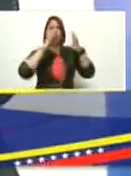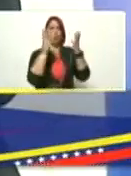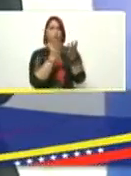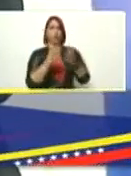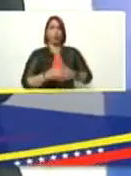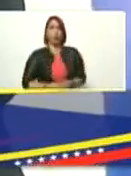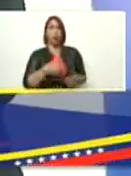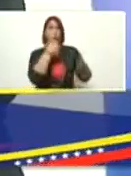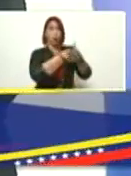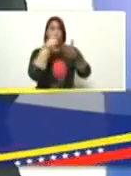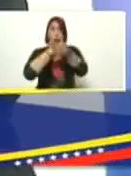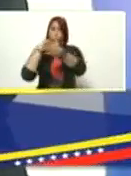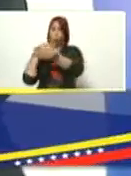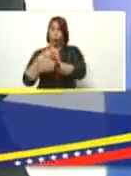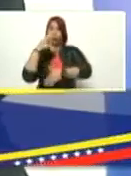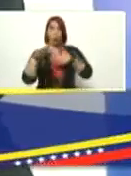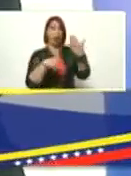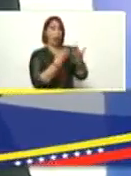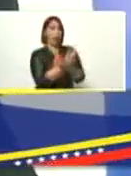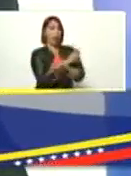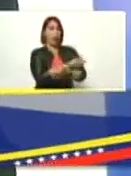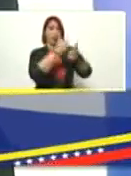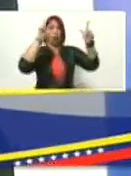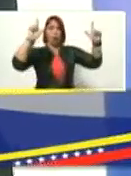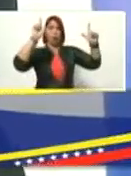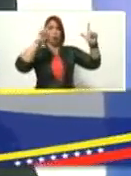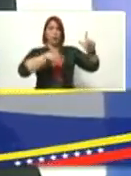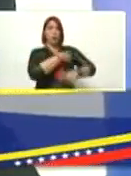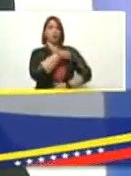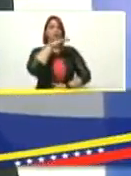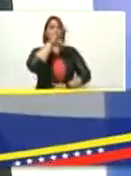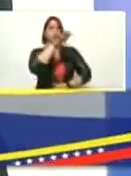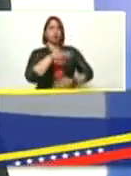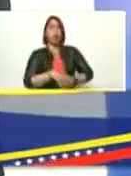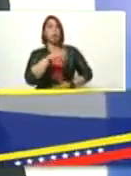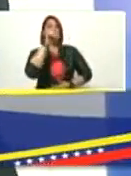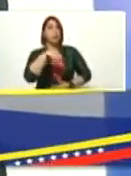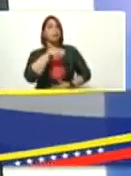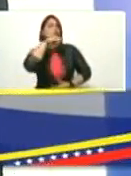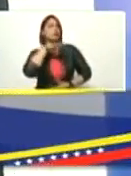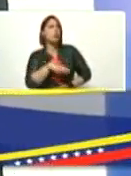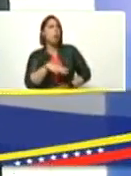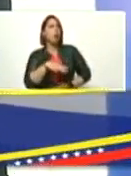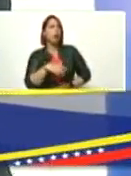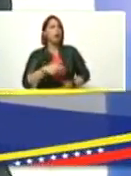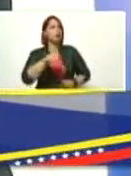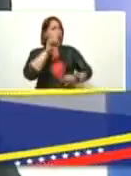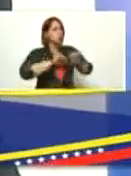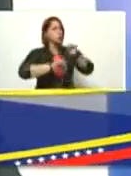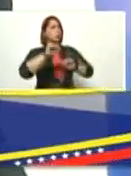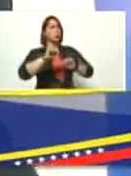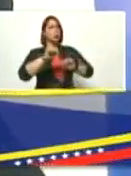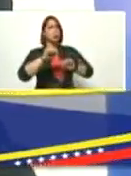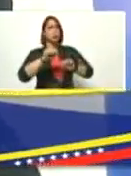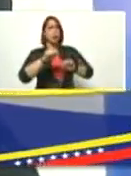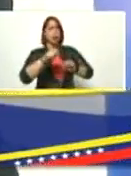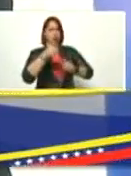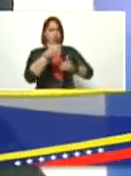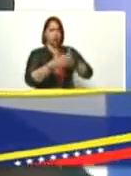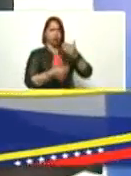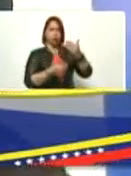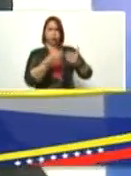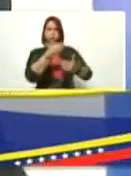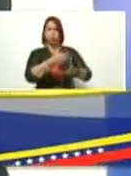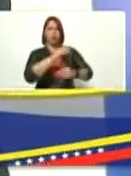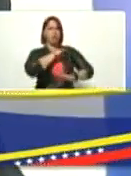la lucha hacia la libertad y la soberanía, también la historia insurgente avanza con fuerza en todo